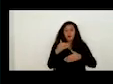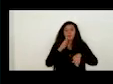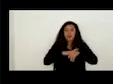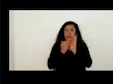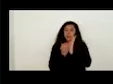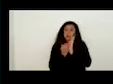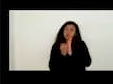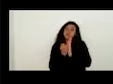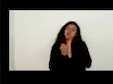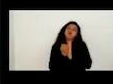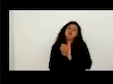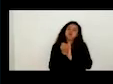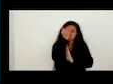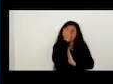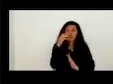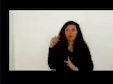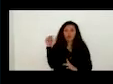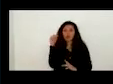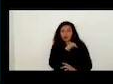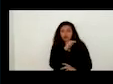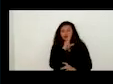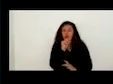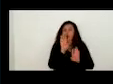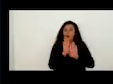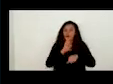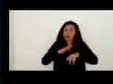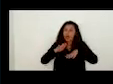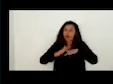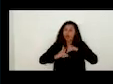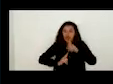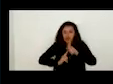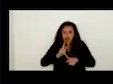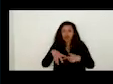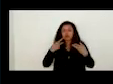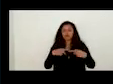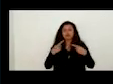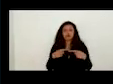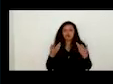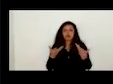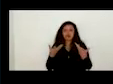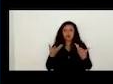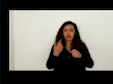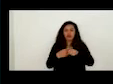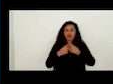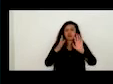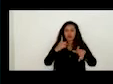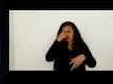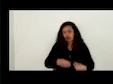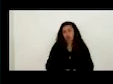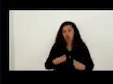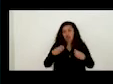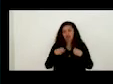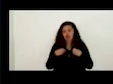forma rápida, haciendo que estas personas pues tengan una calidad de vida